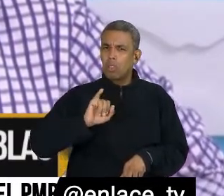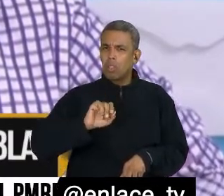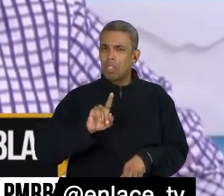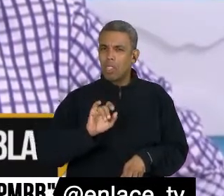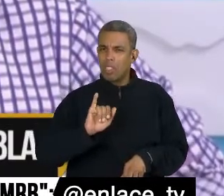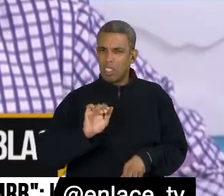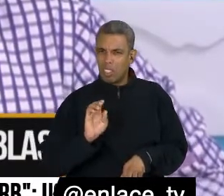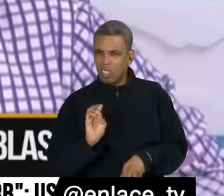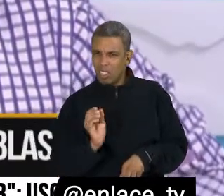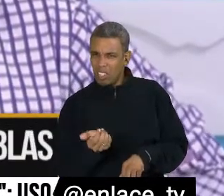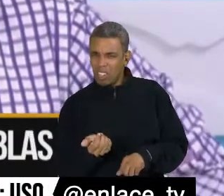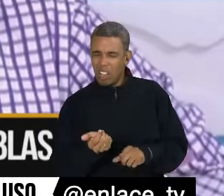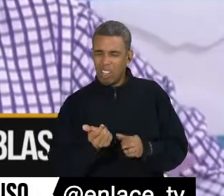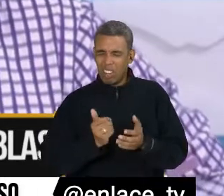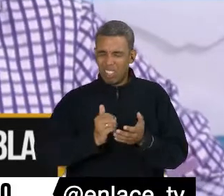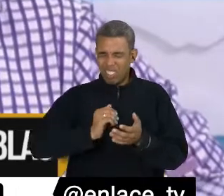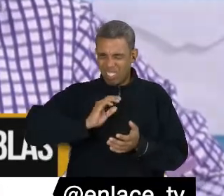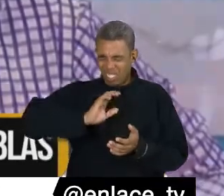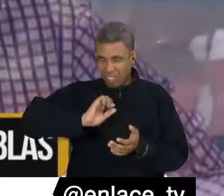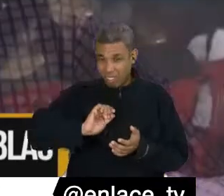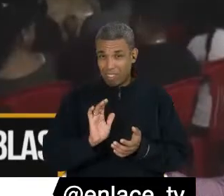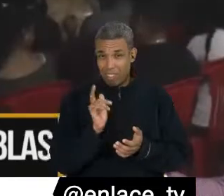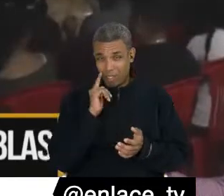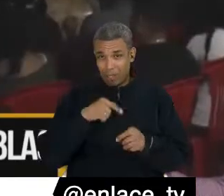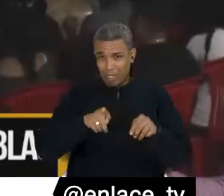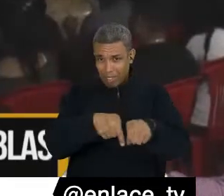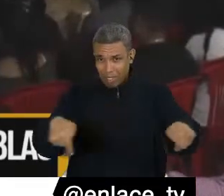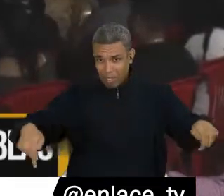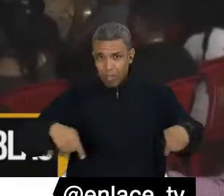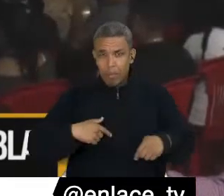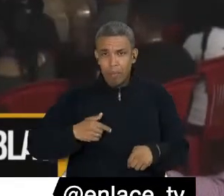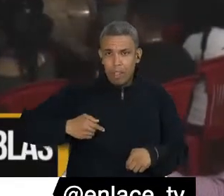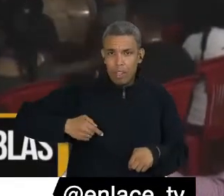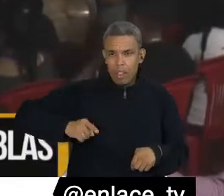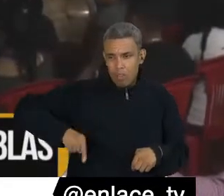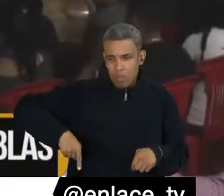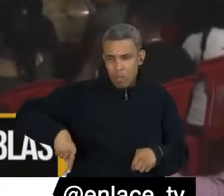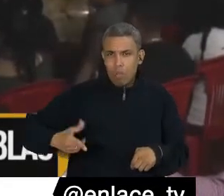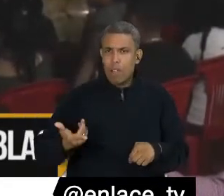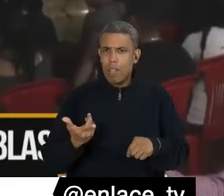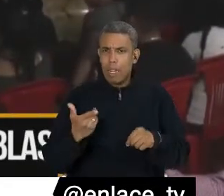Barranca Bermeja, con presentaciones en la sala de la Escuela de Arte Las Tablas y